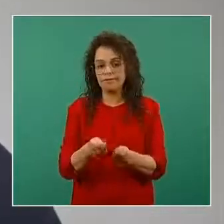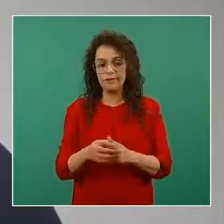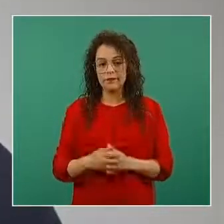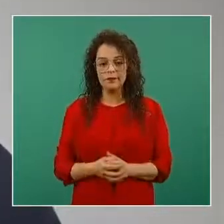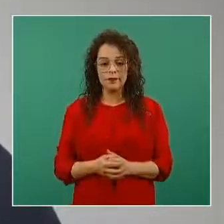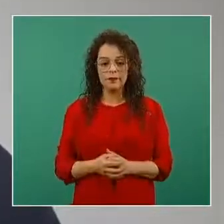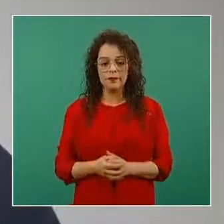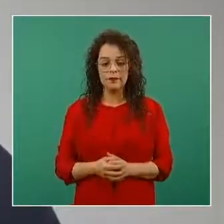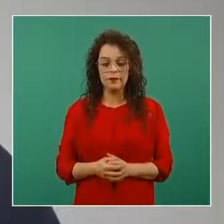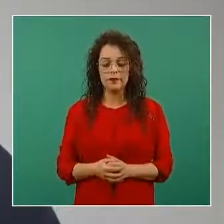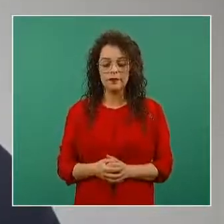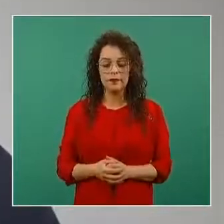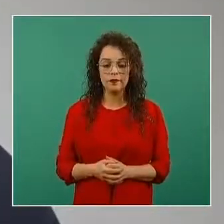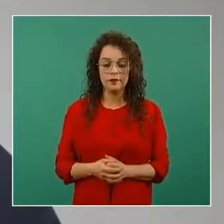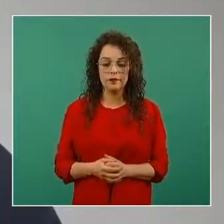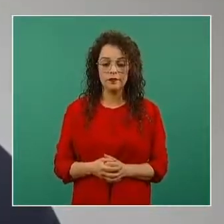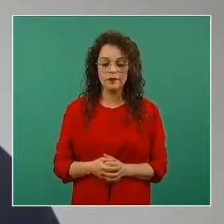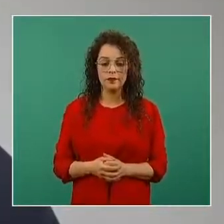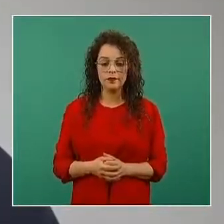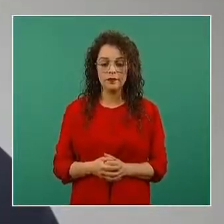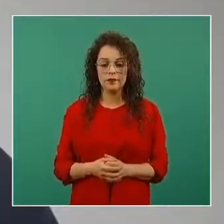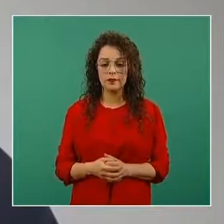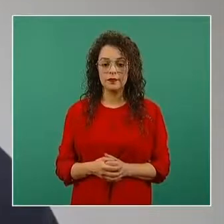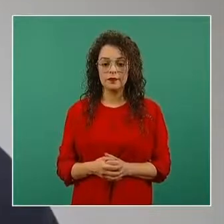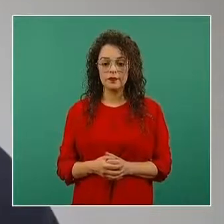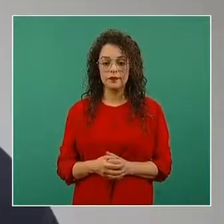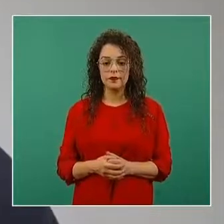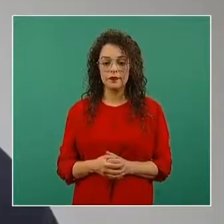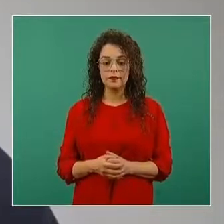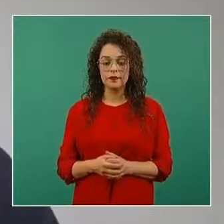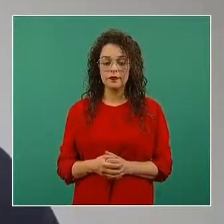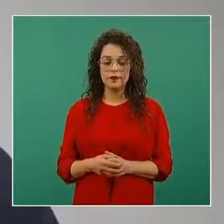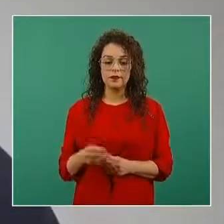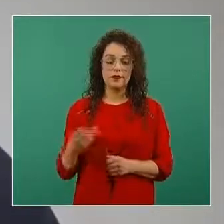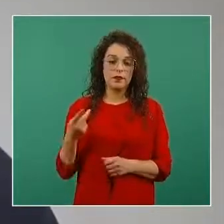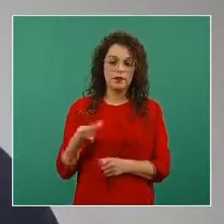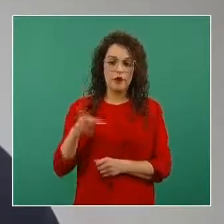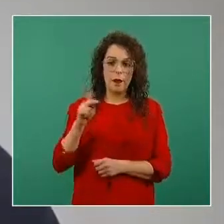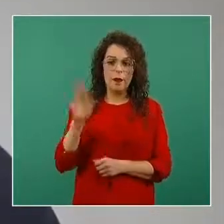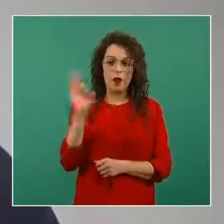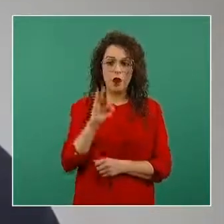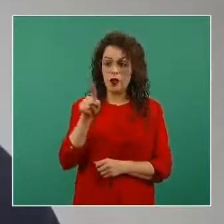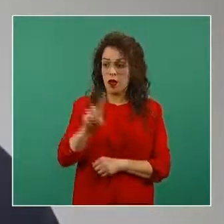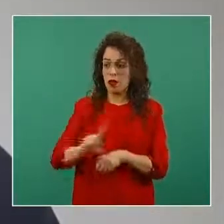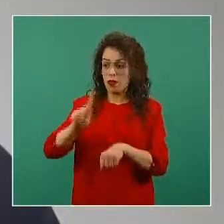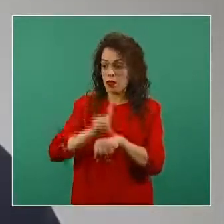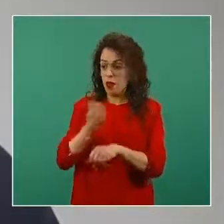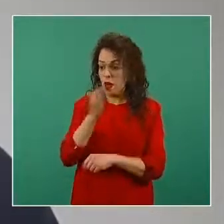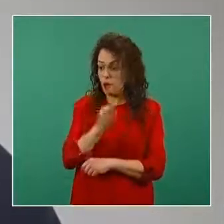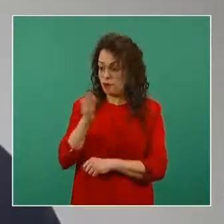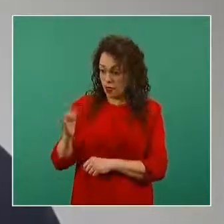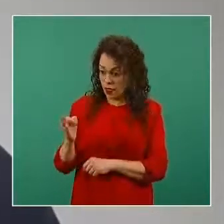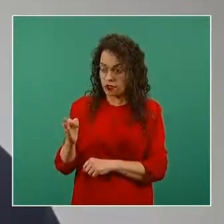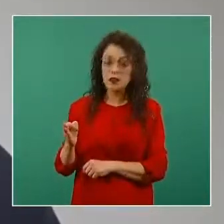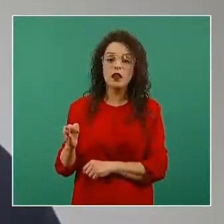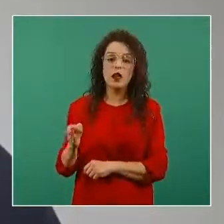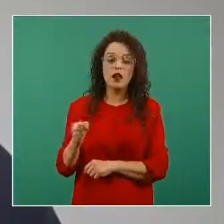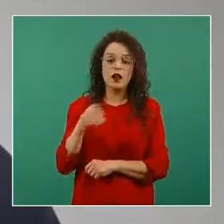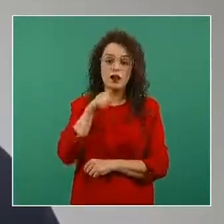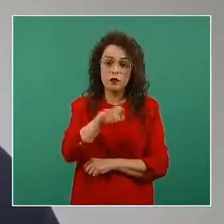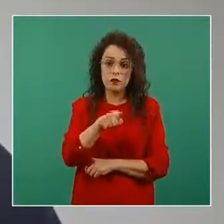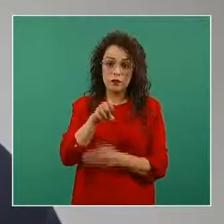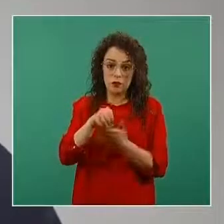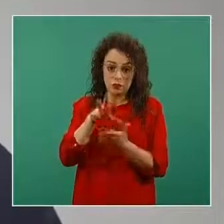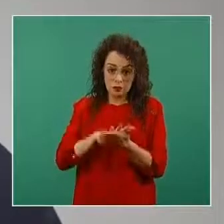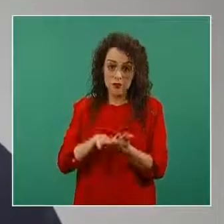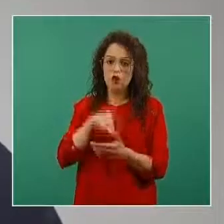vacuna. Pero lo invitamos para que si le toca su vacuna, usted acuda y en el puesto de vacunación